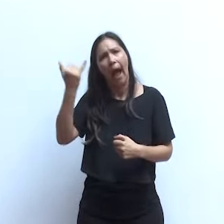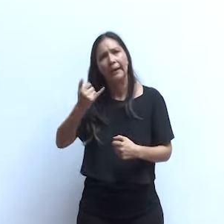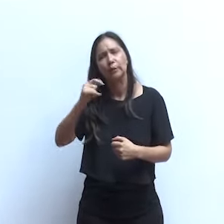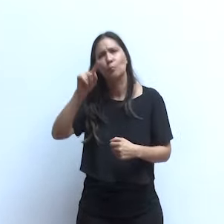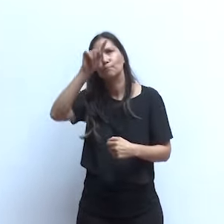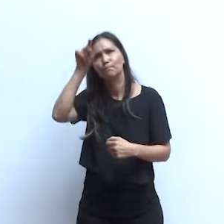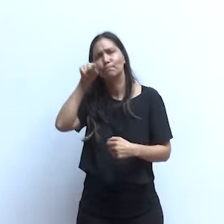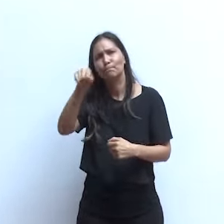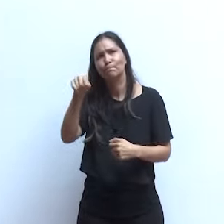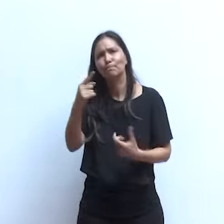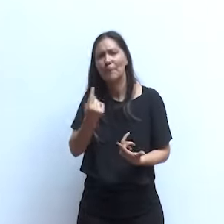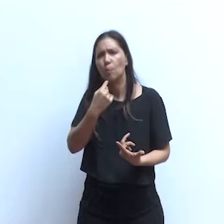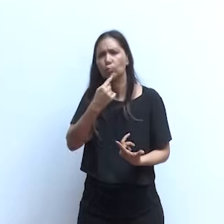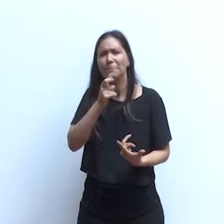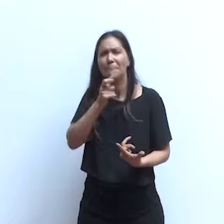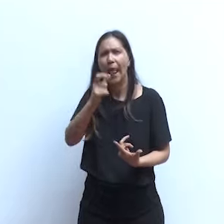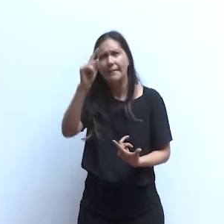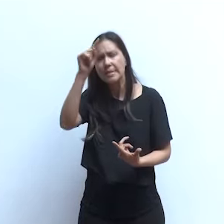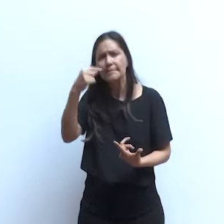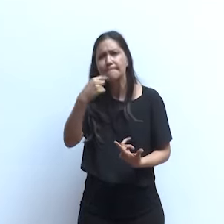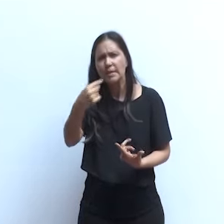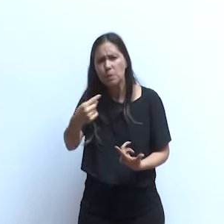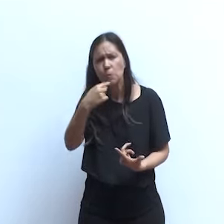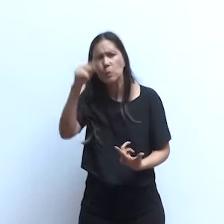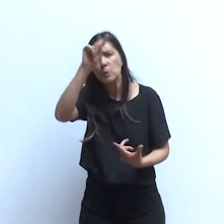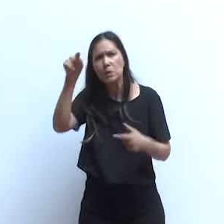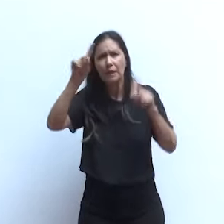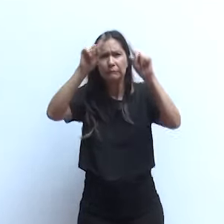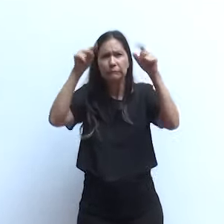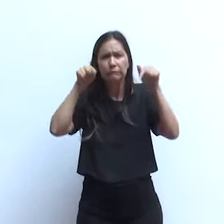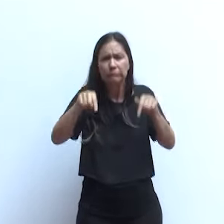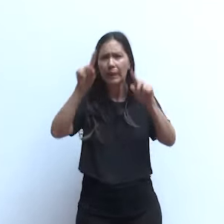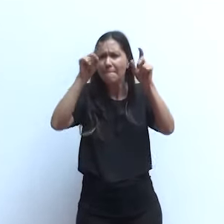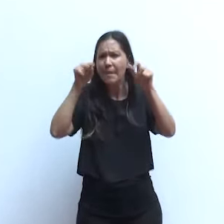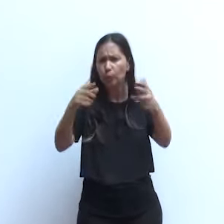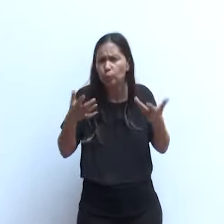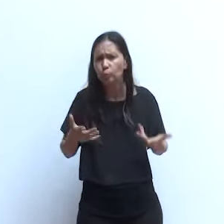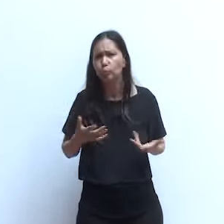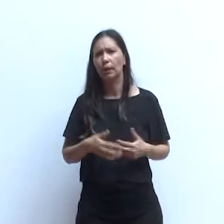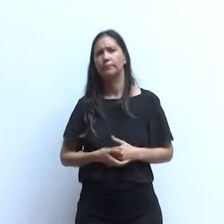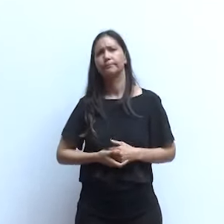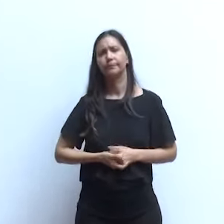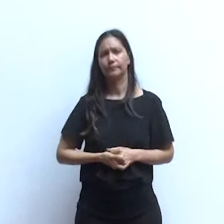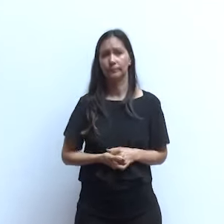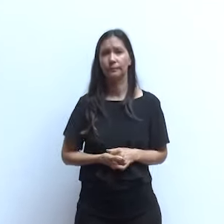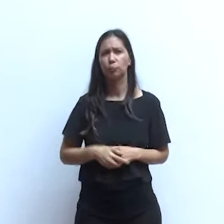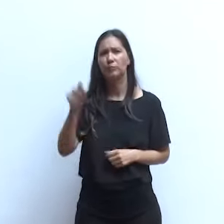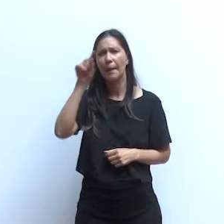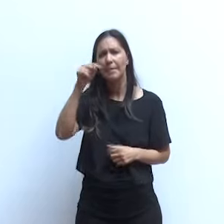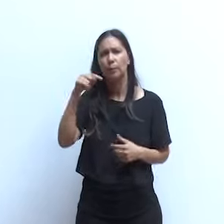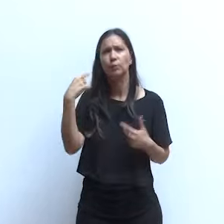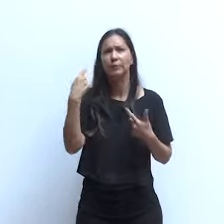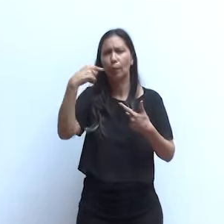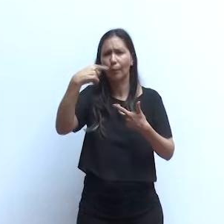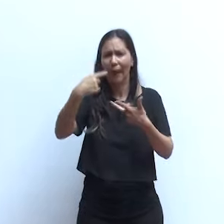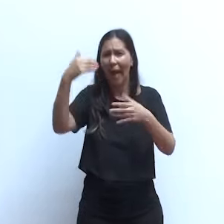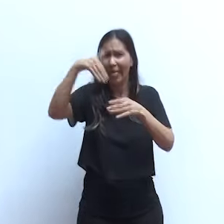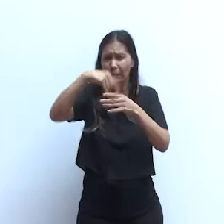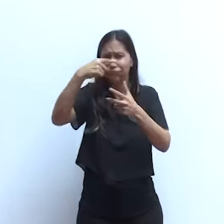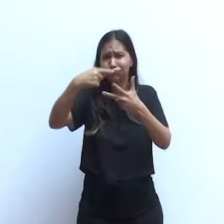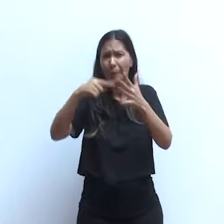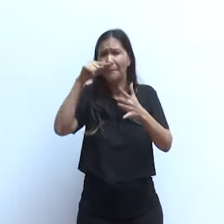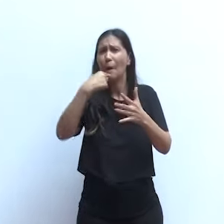interrogante porque es un interrogante hecho con muchos interrogantes no es decir eh es una pregunta hecha con muchas preguntas que